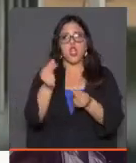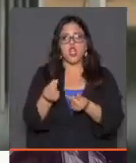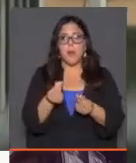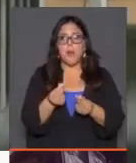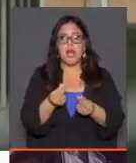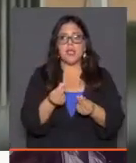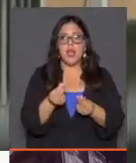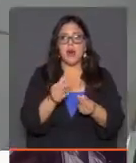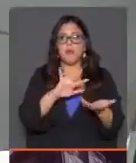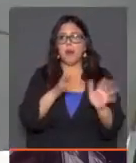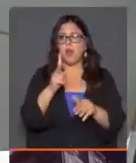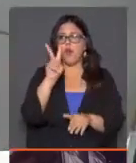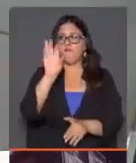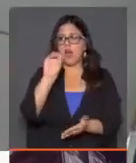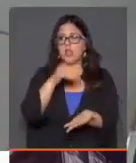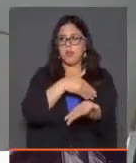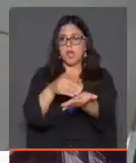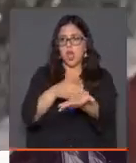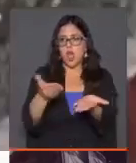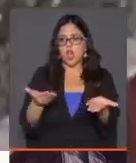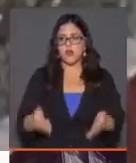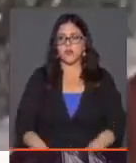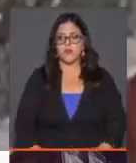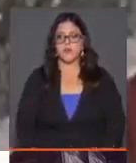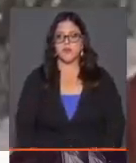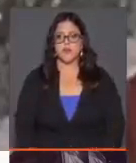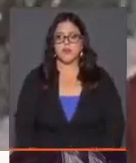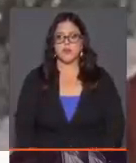de 20 millones.